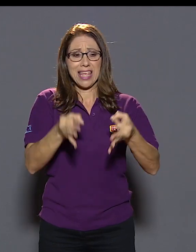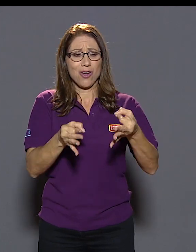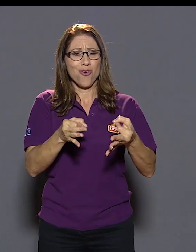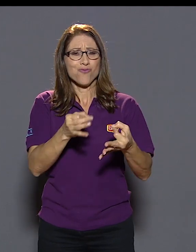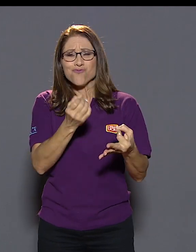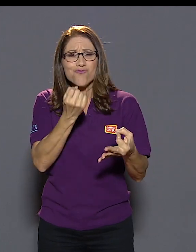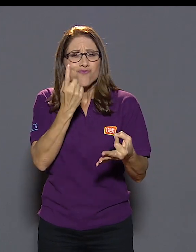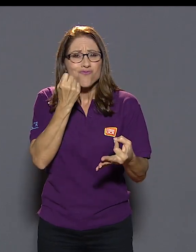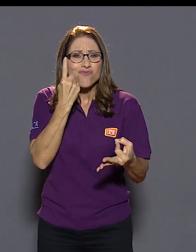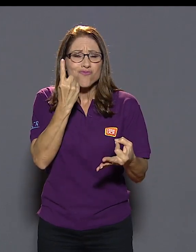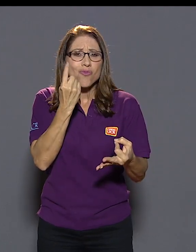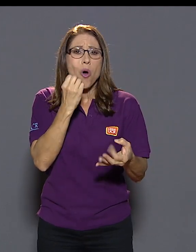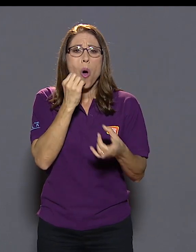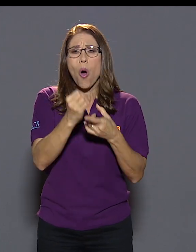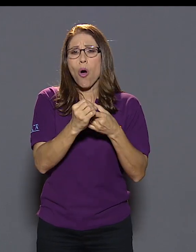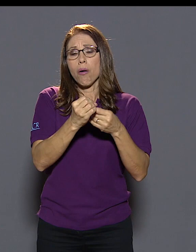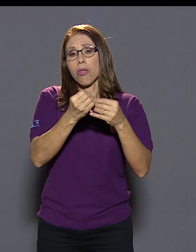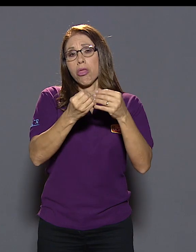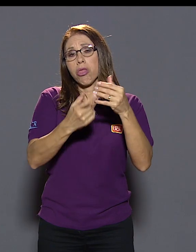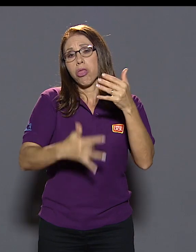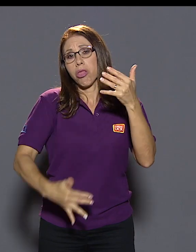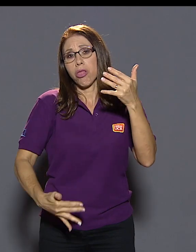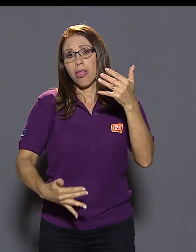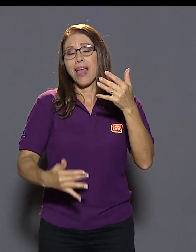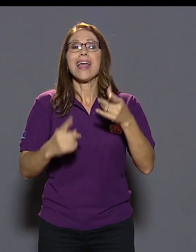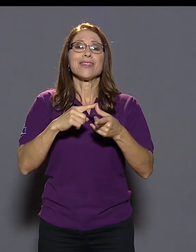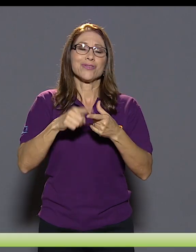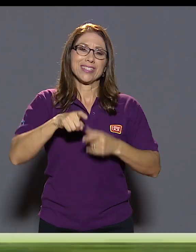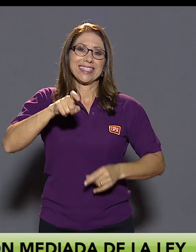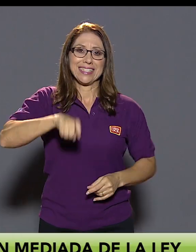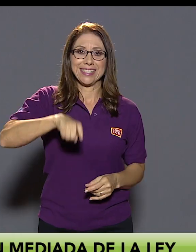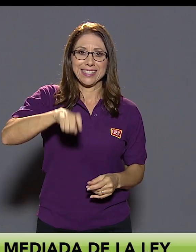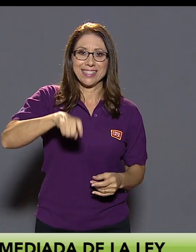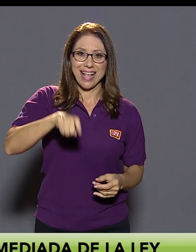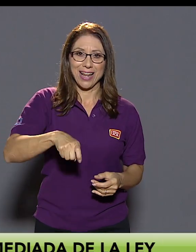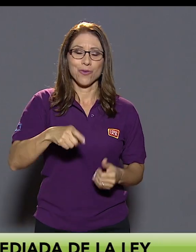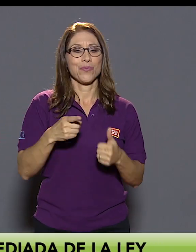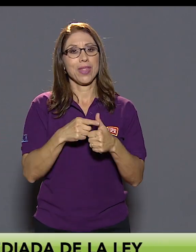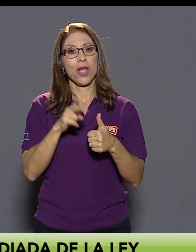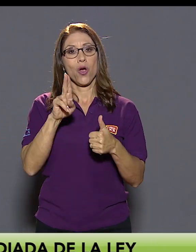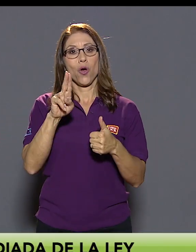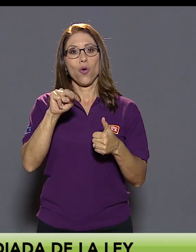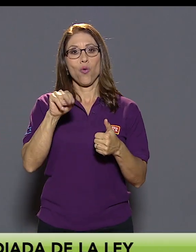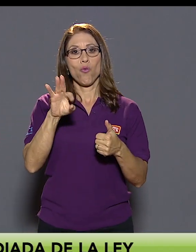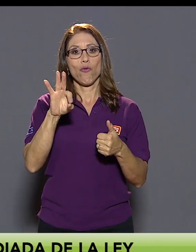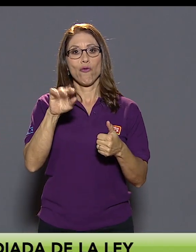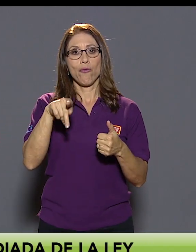amigable, muy extenso. Fue necesario, y ahí fue donde, repito, UNFPA y